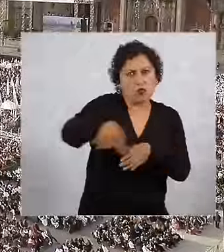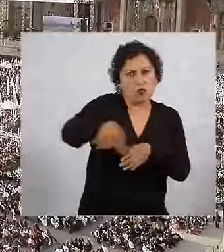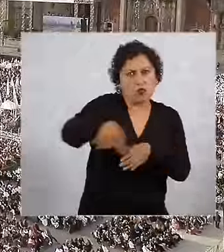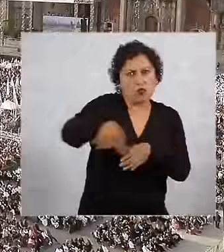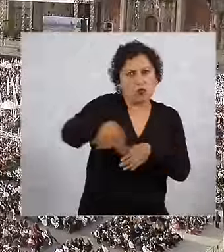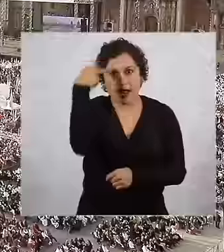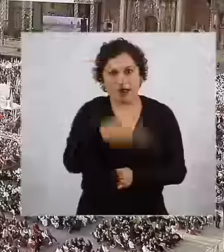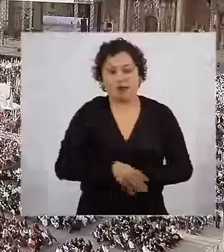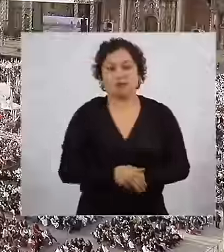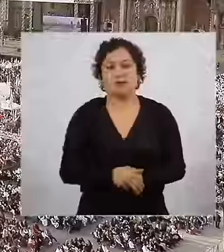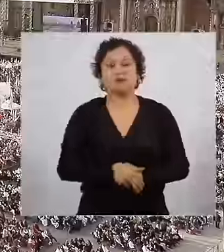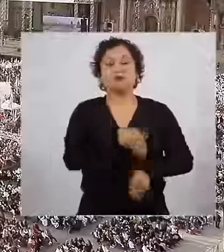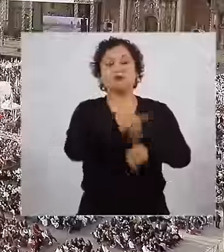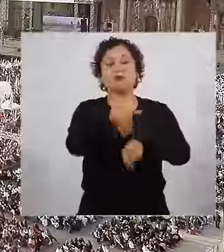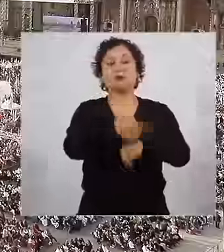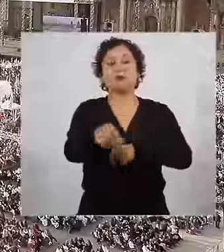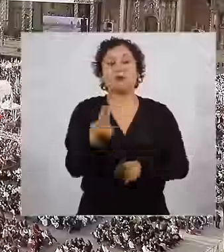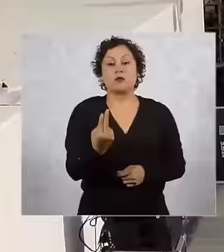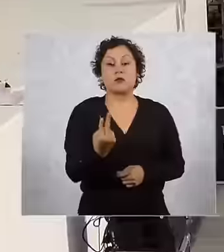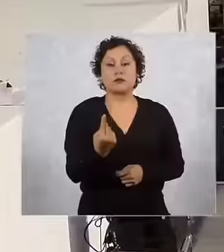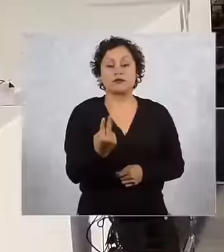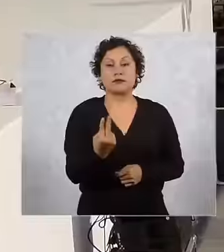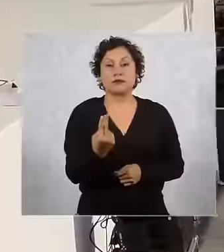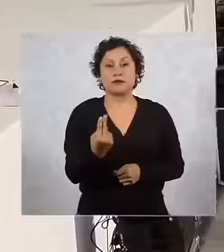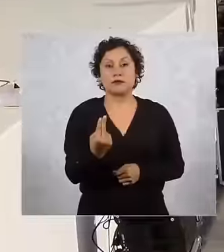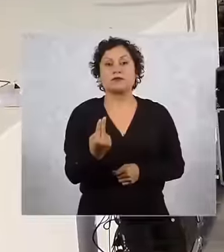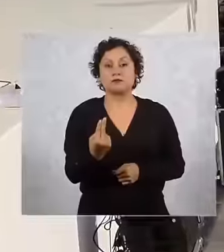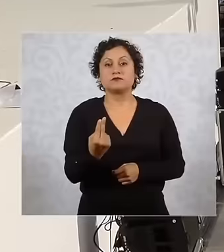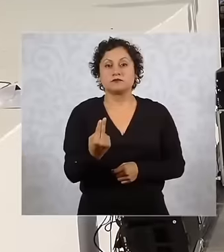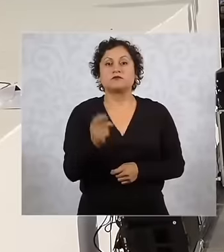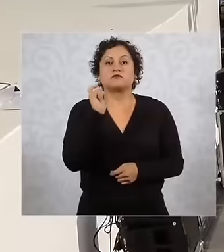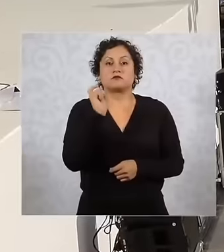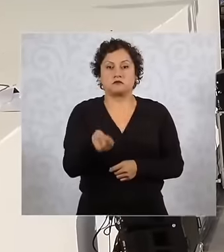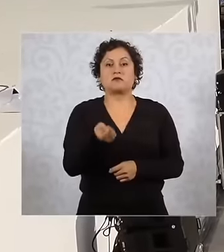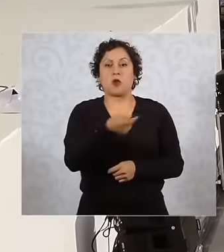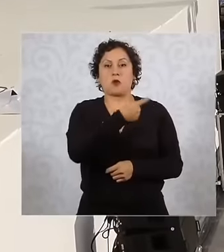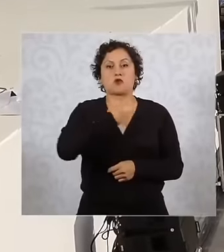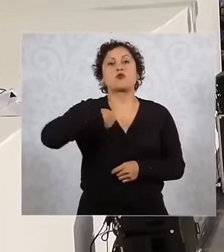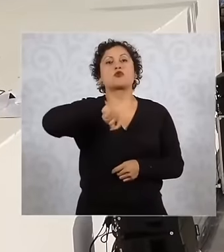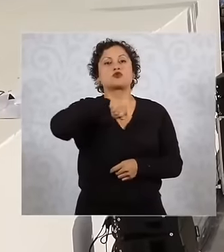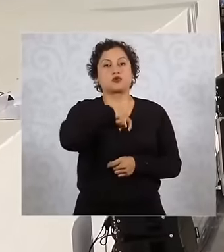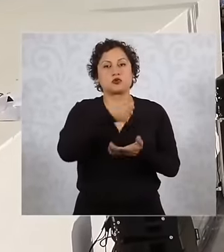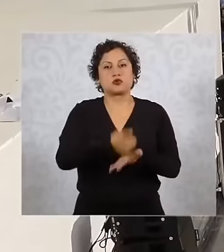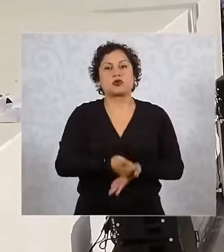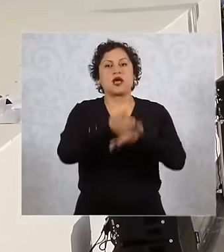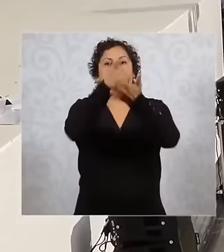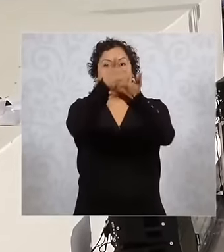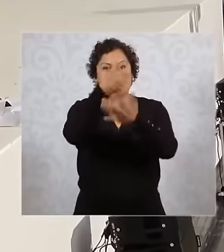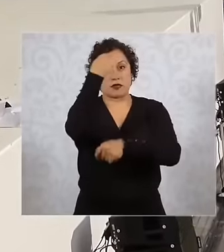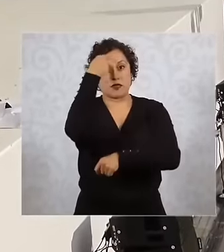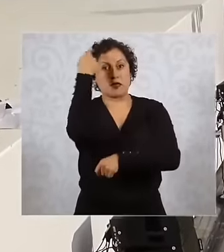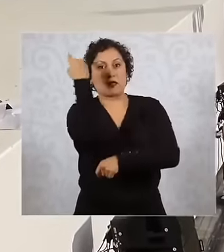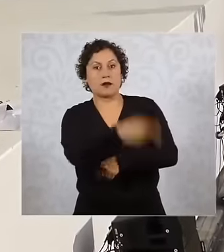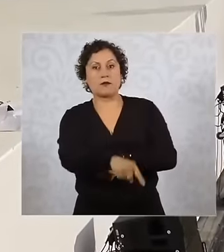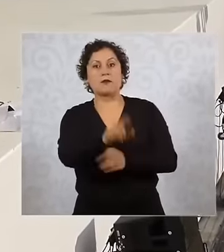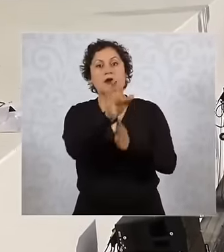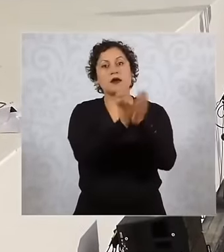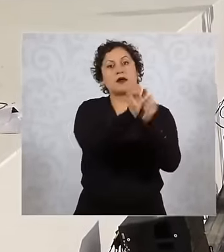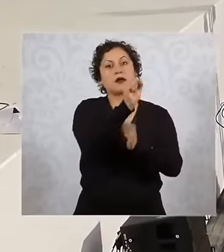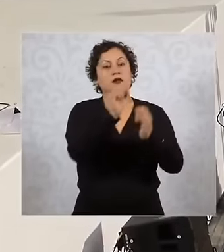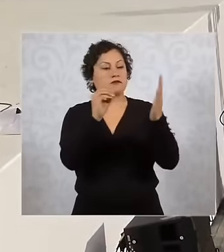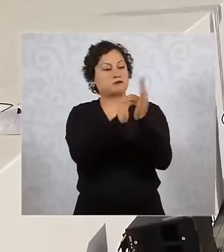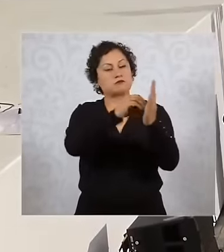25. Apoyaremos la iniciativa para establecer en la Constitución el